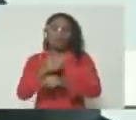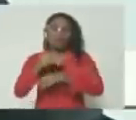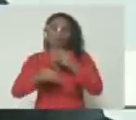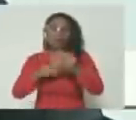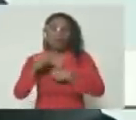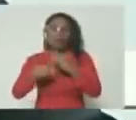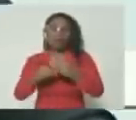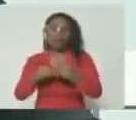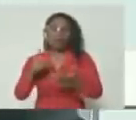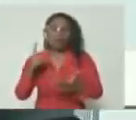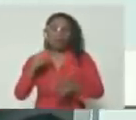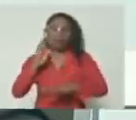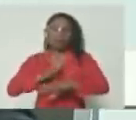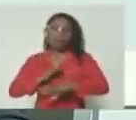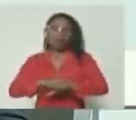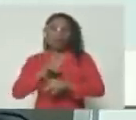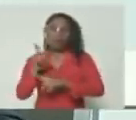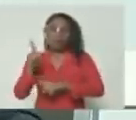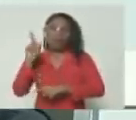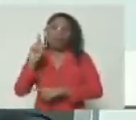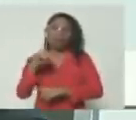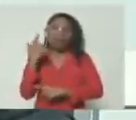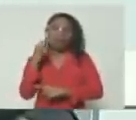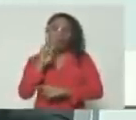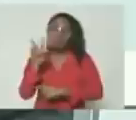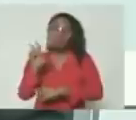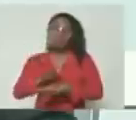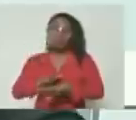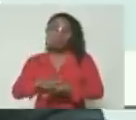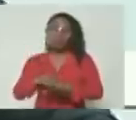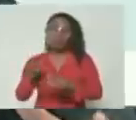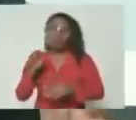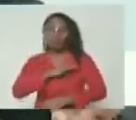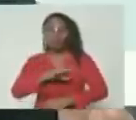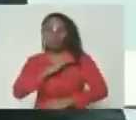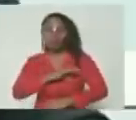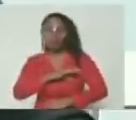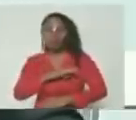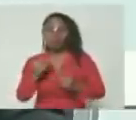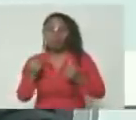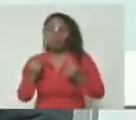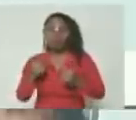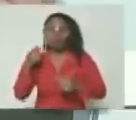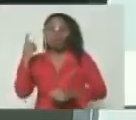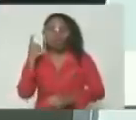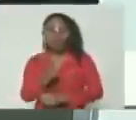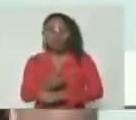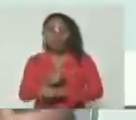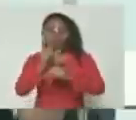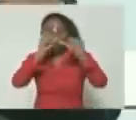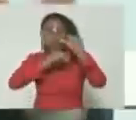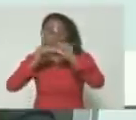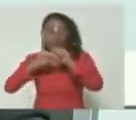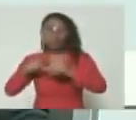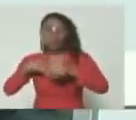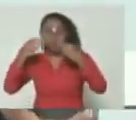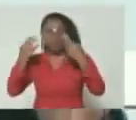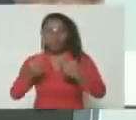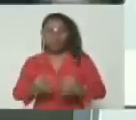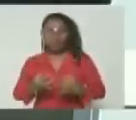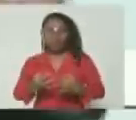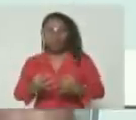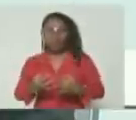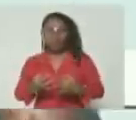por la delincuencia? Eso también tiene que ver con unas condiciones socioeconómicas que debemos revisar. Porque yo estoy seguro,